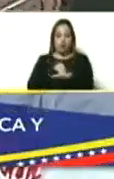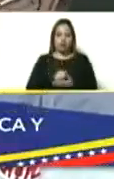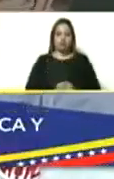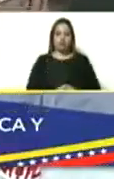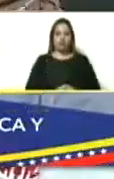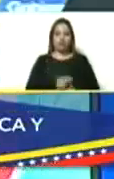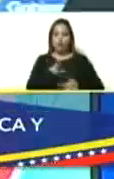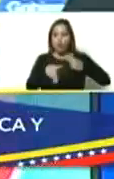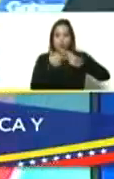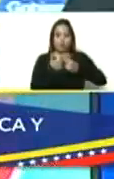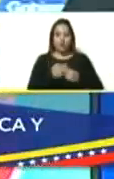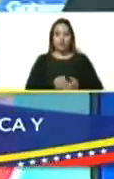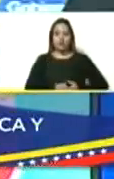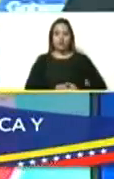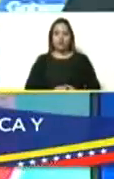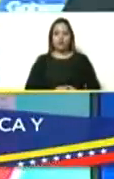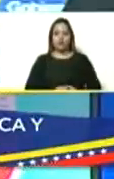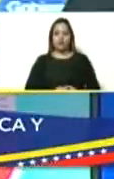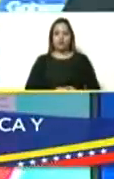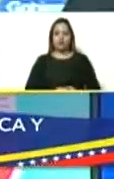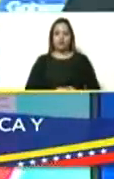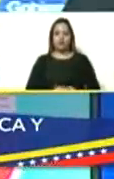Jamás. Yo tampoco.